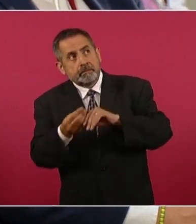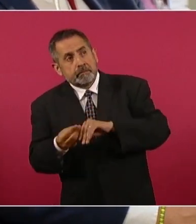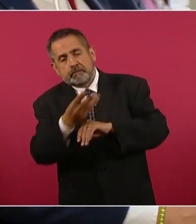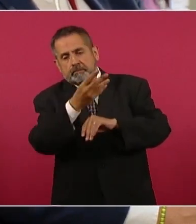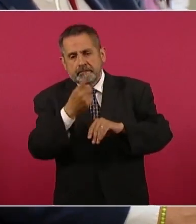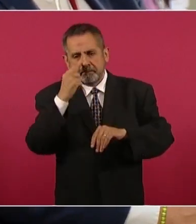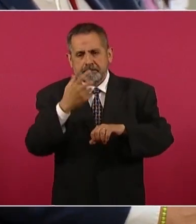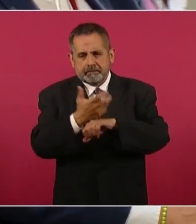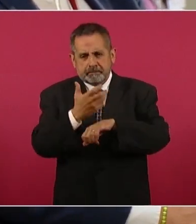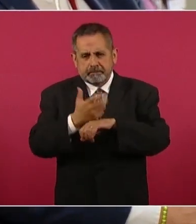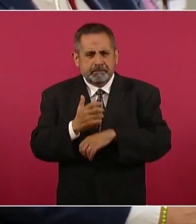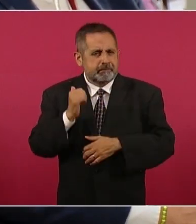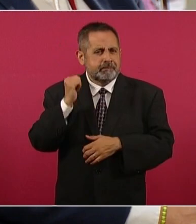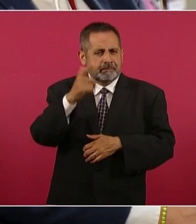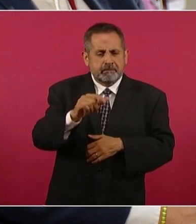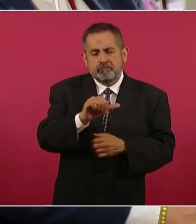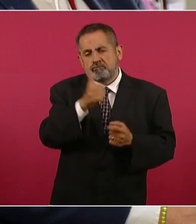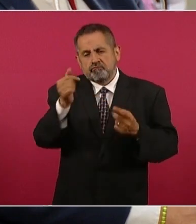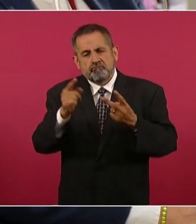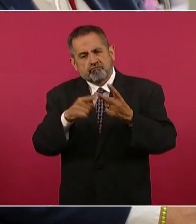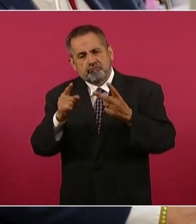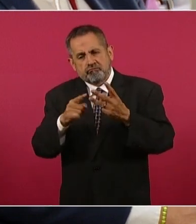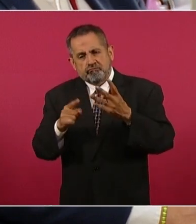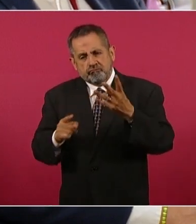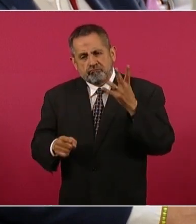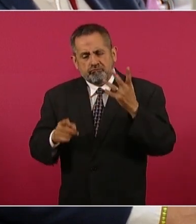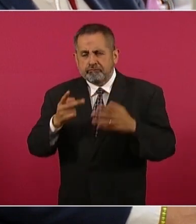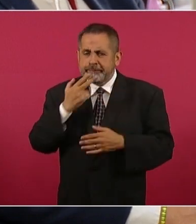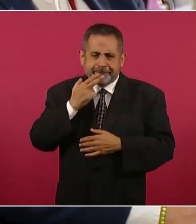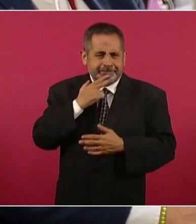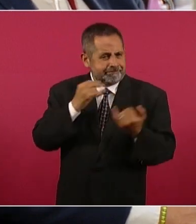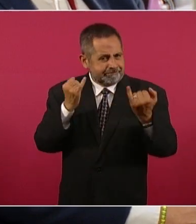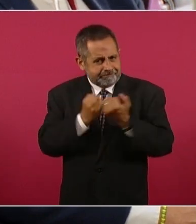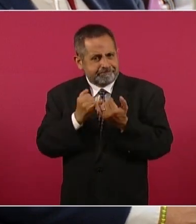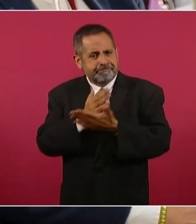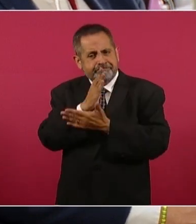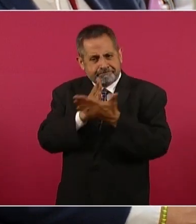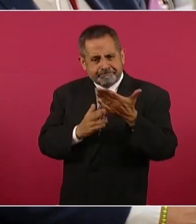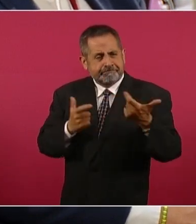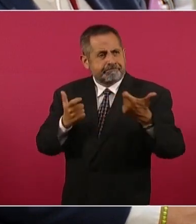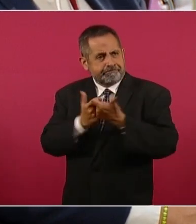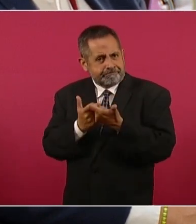Unidos. ¿No habrá de otros proyectos para que no